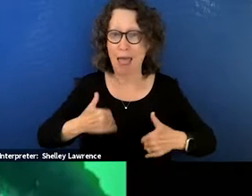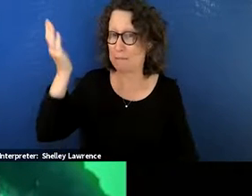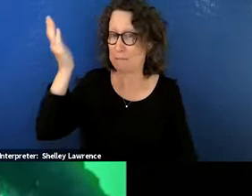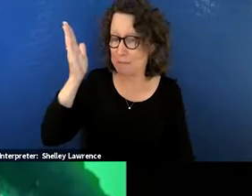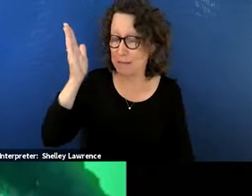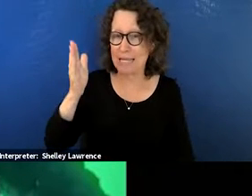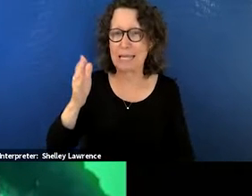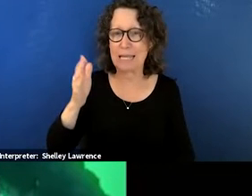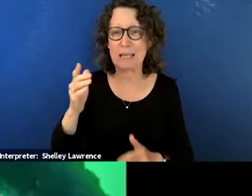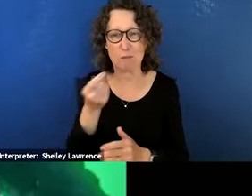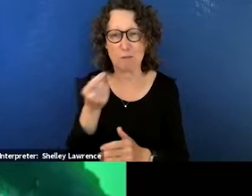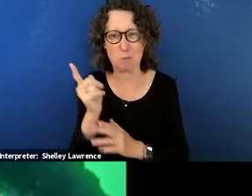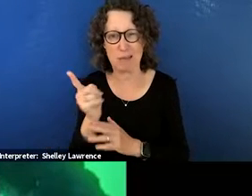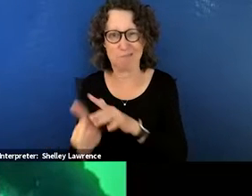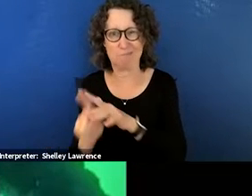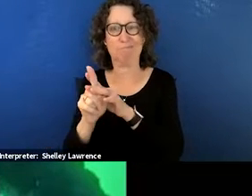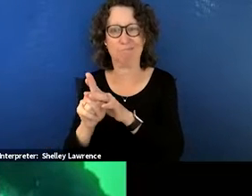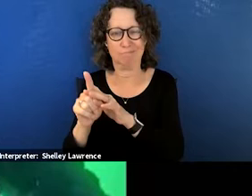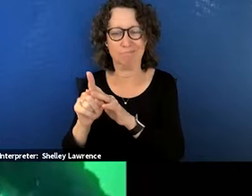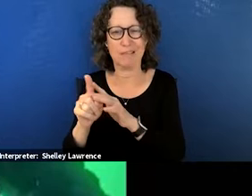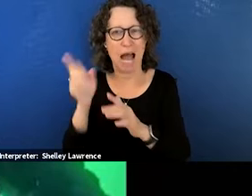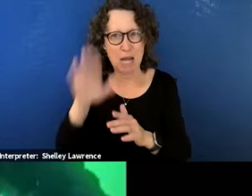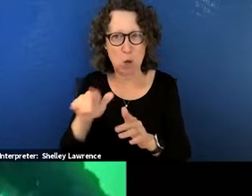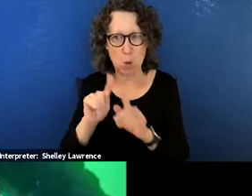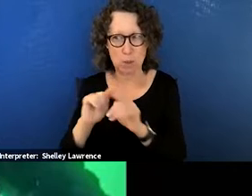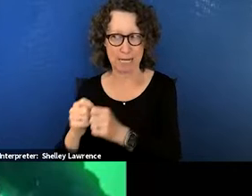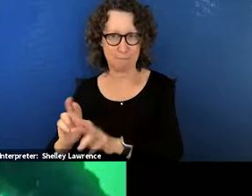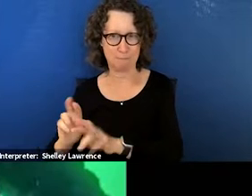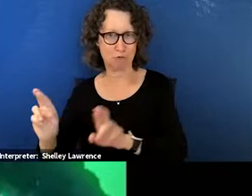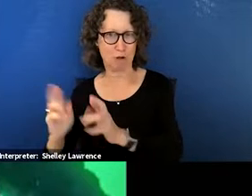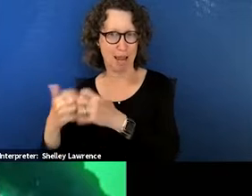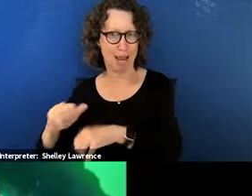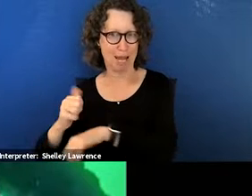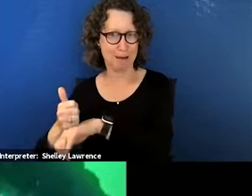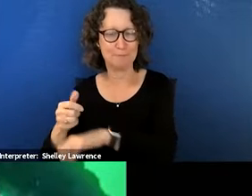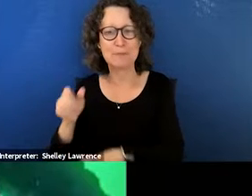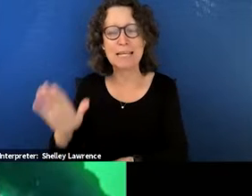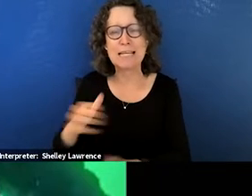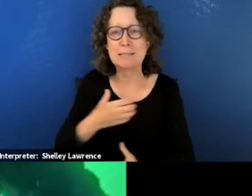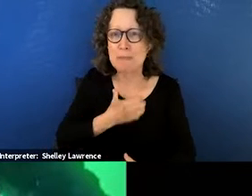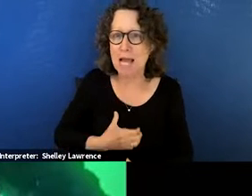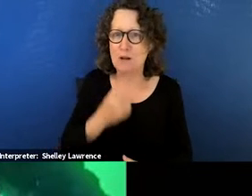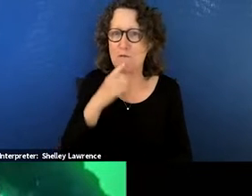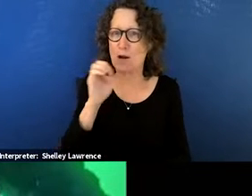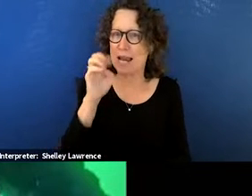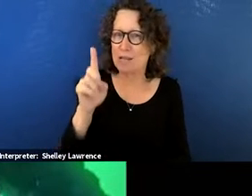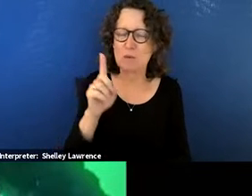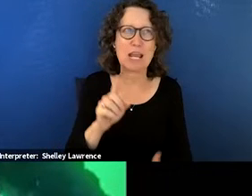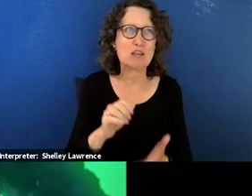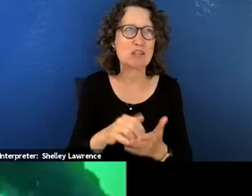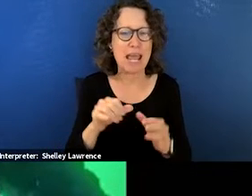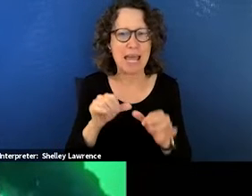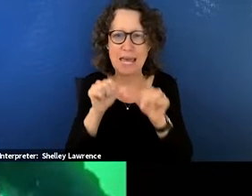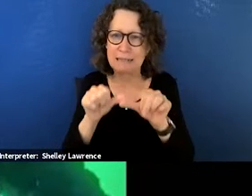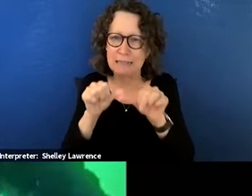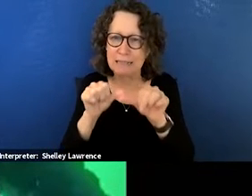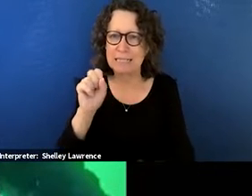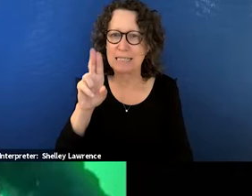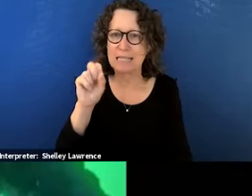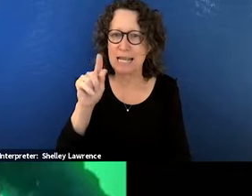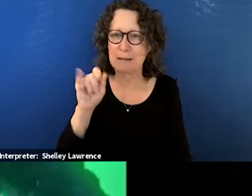hemos tenido la oportunidad de que hable. Va a ir en unos minutos. El equipo lo está listando. Y él tiene una pasión por la educación